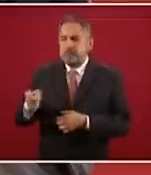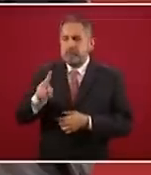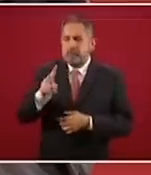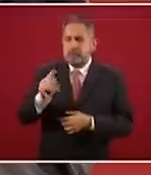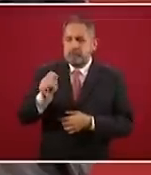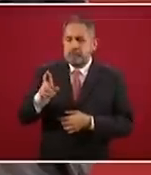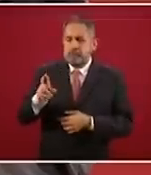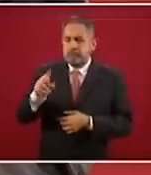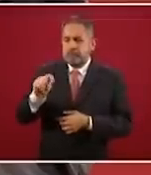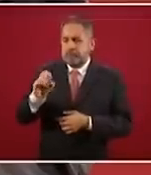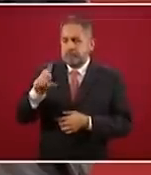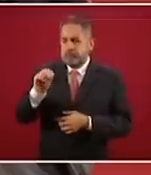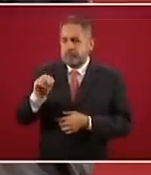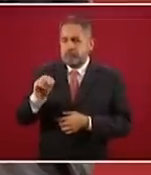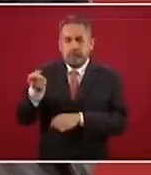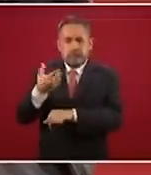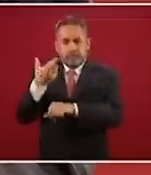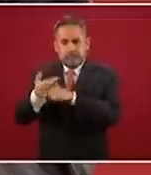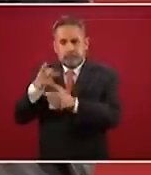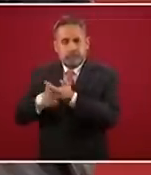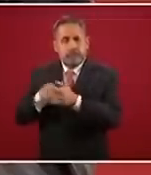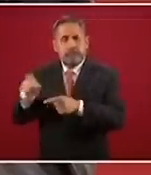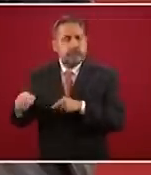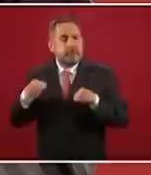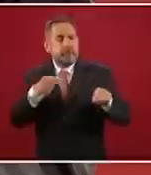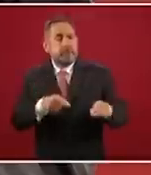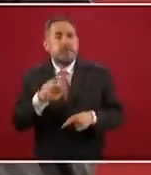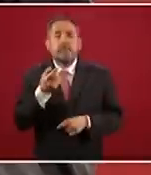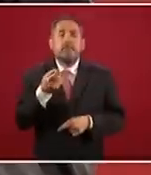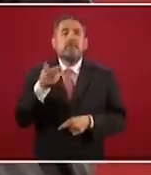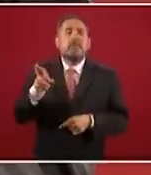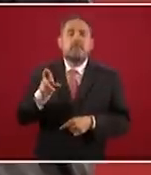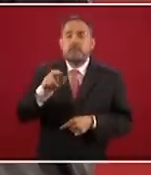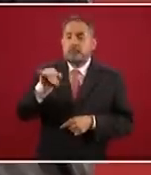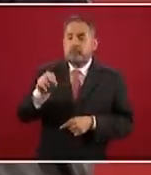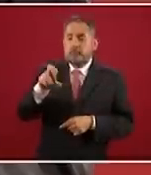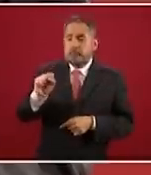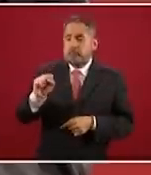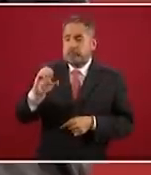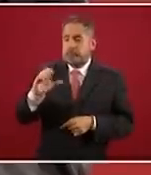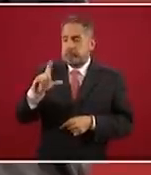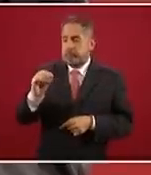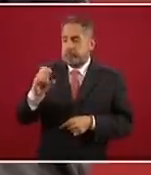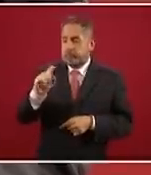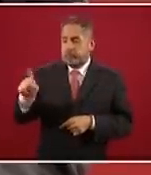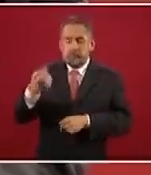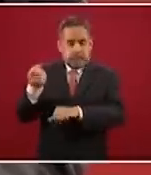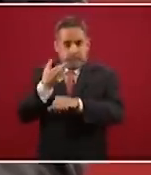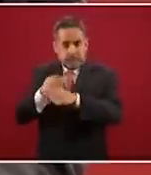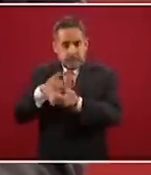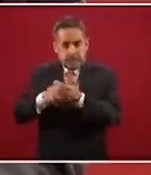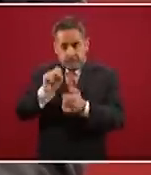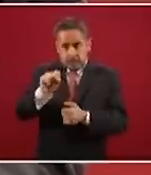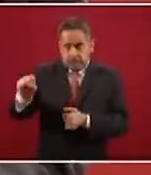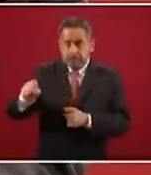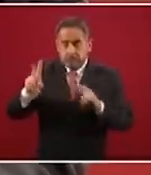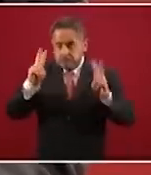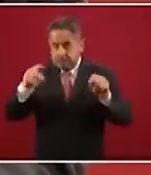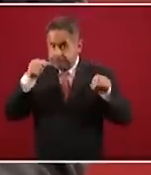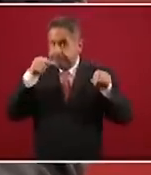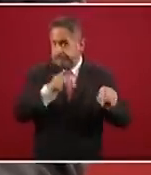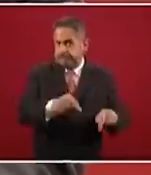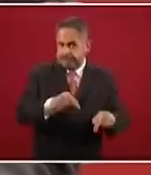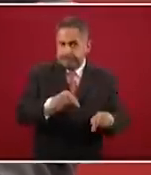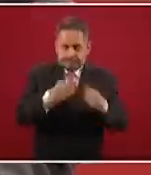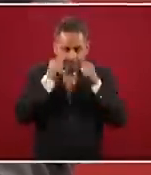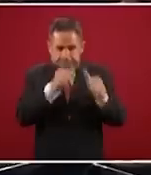Toledo, secretario de Medio Ambiente, y el doctor Jorge Alcocer, secretario de Salud. O sea, es un tema que